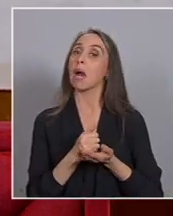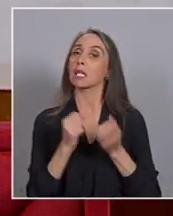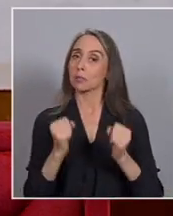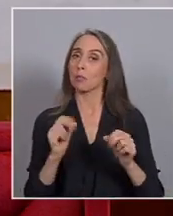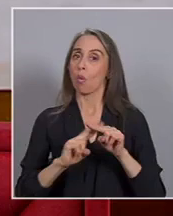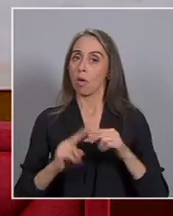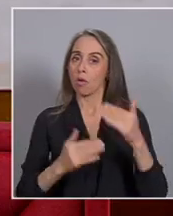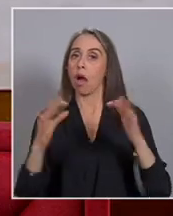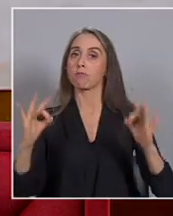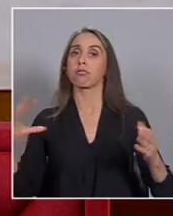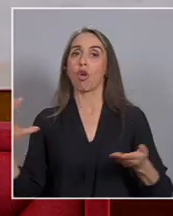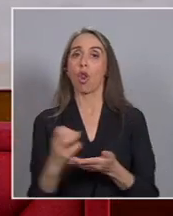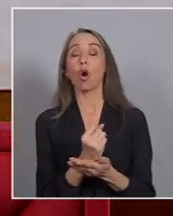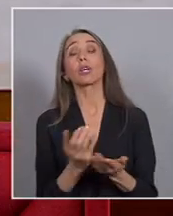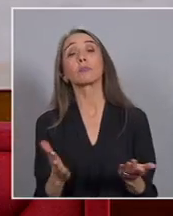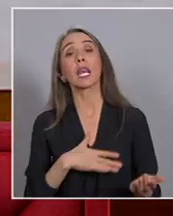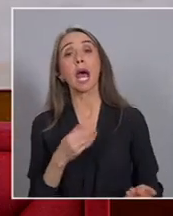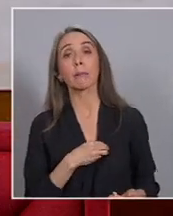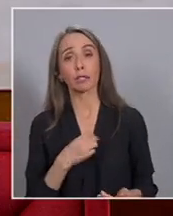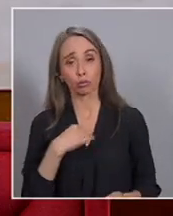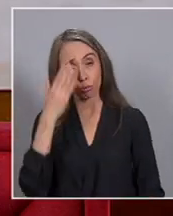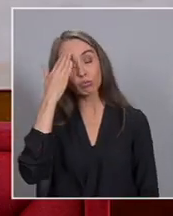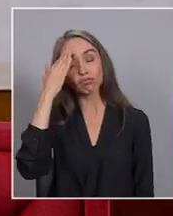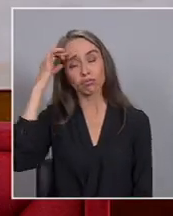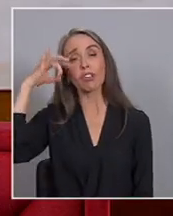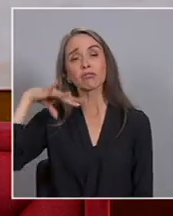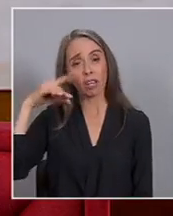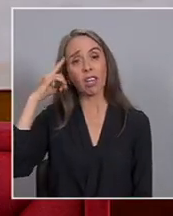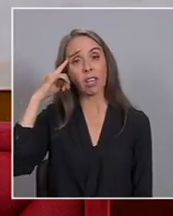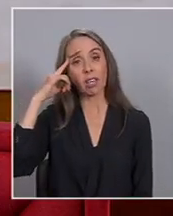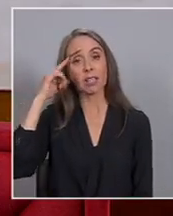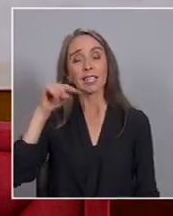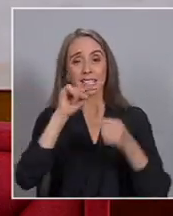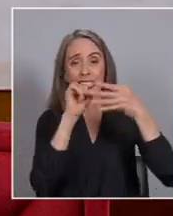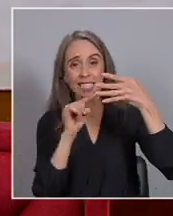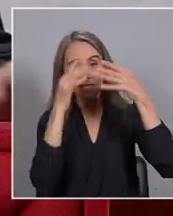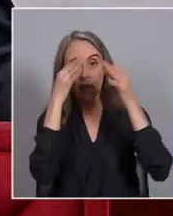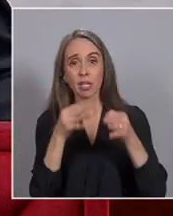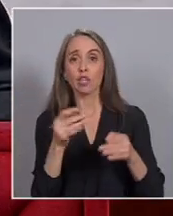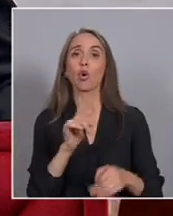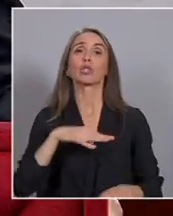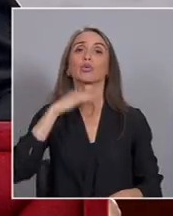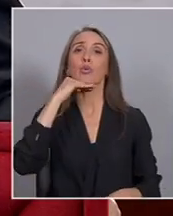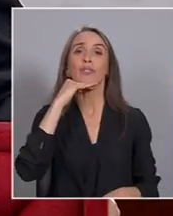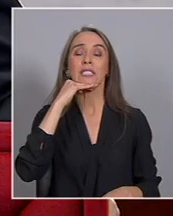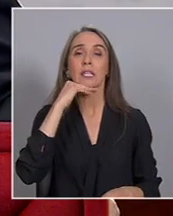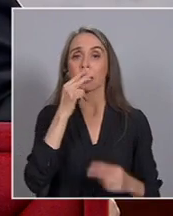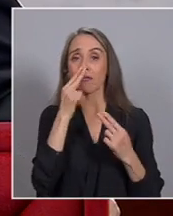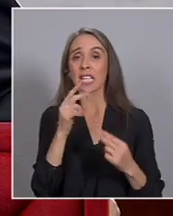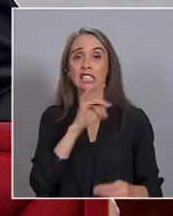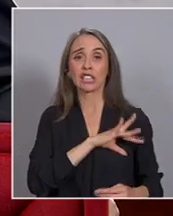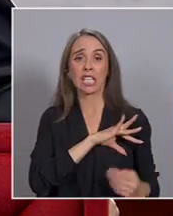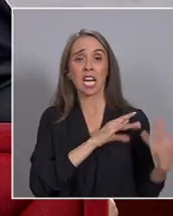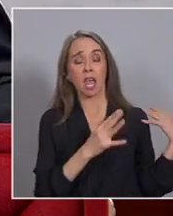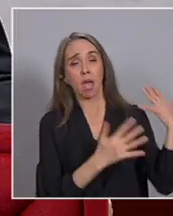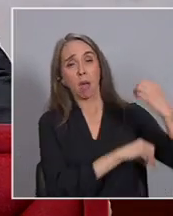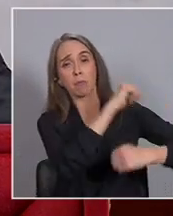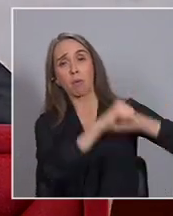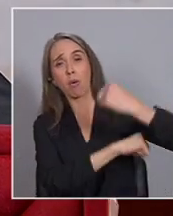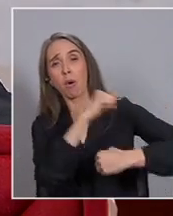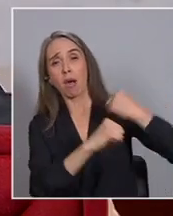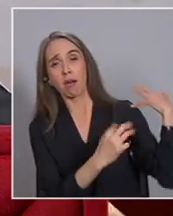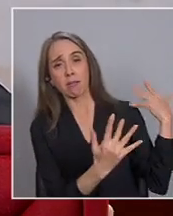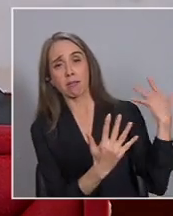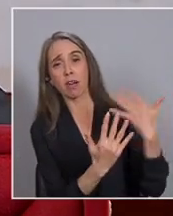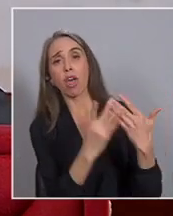adelante. Ahora, lamentablemente, yo estoy plenamente consciente que estas medidas son insuficientes al lado de la deuda que